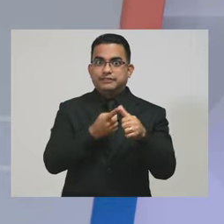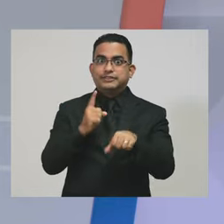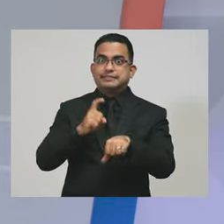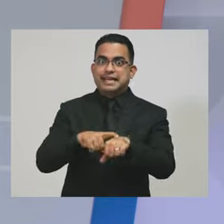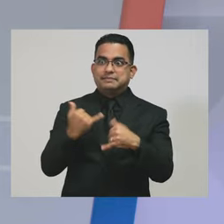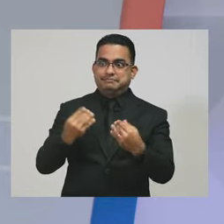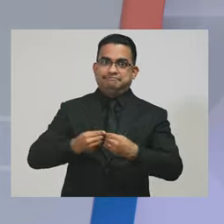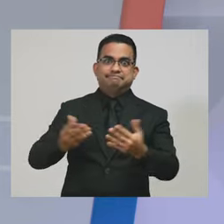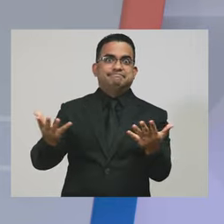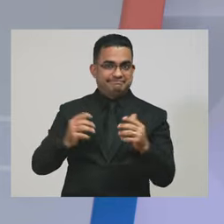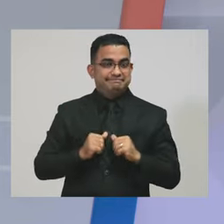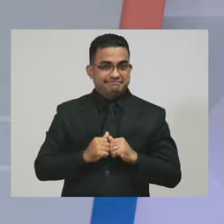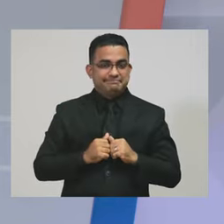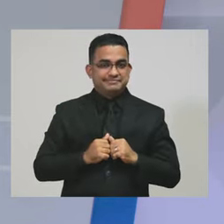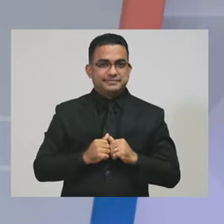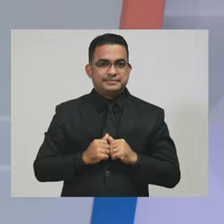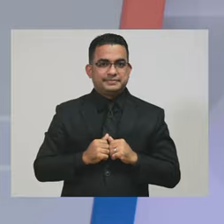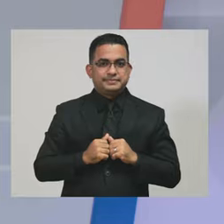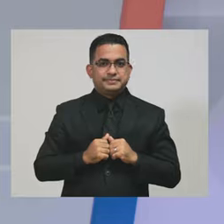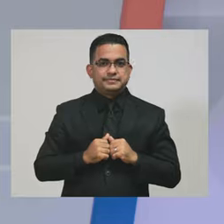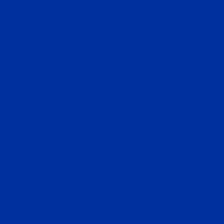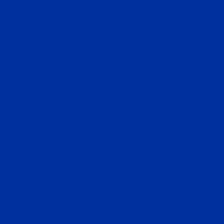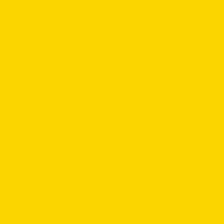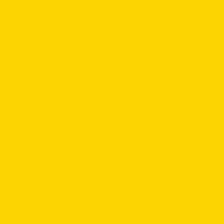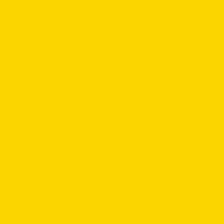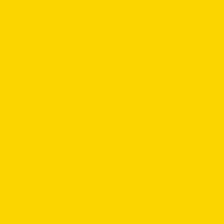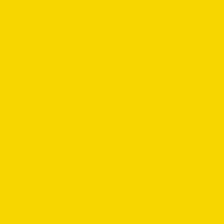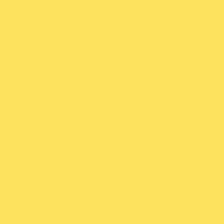correspondiente al campus de santo domingo